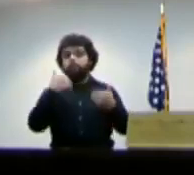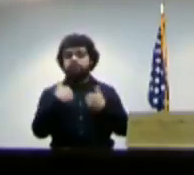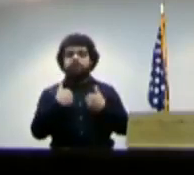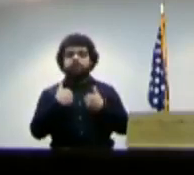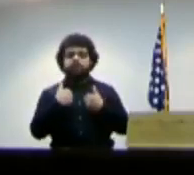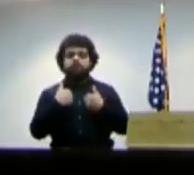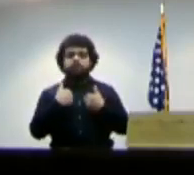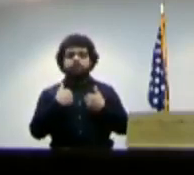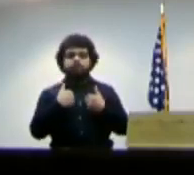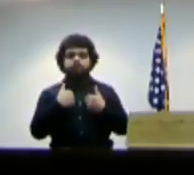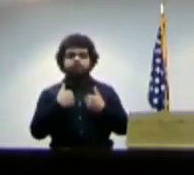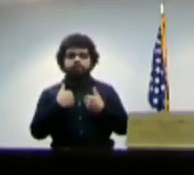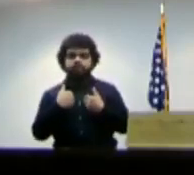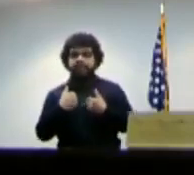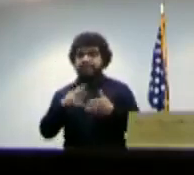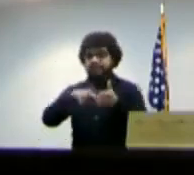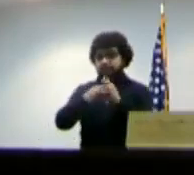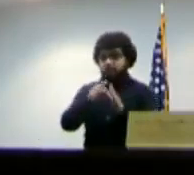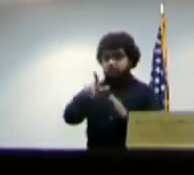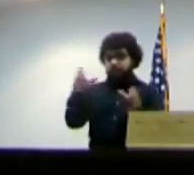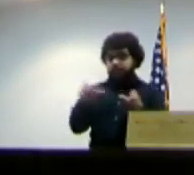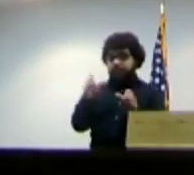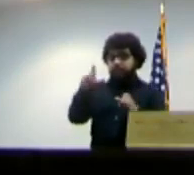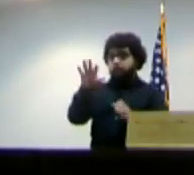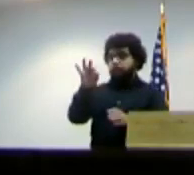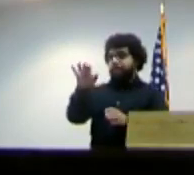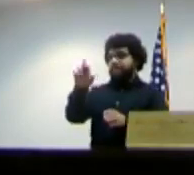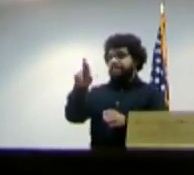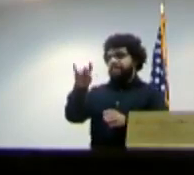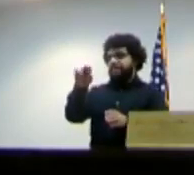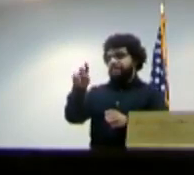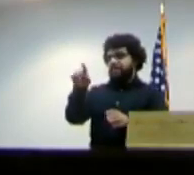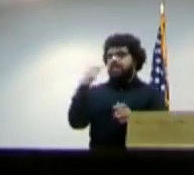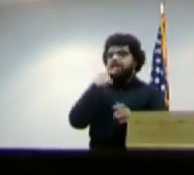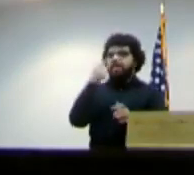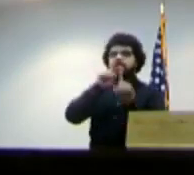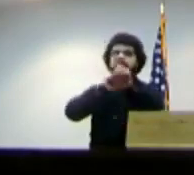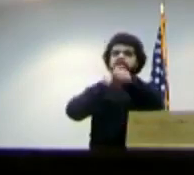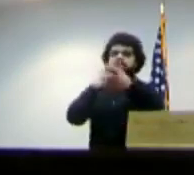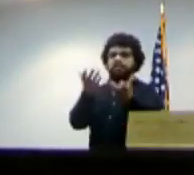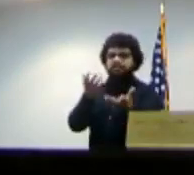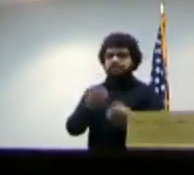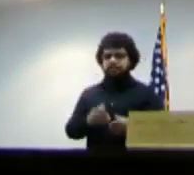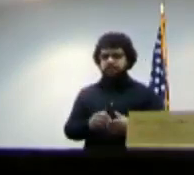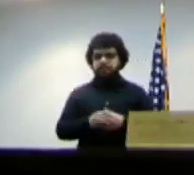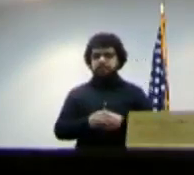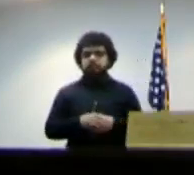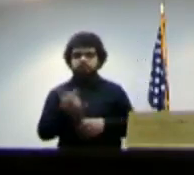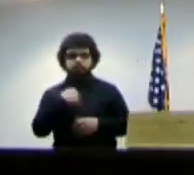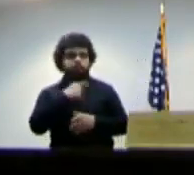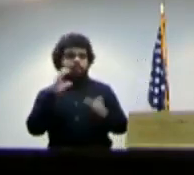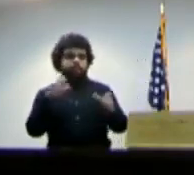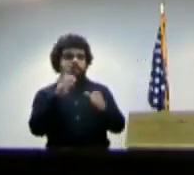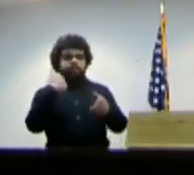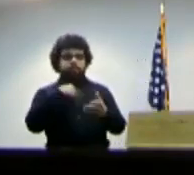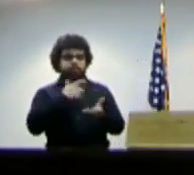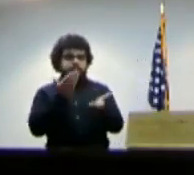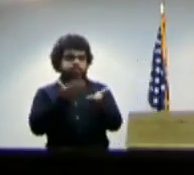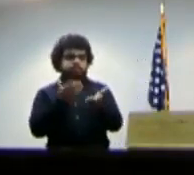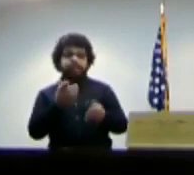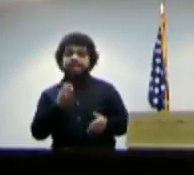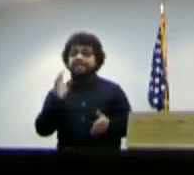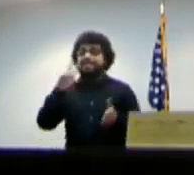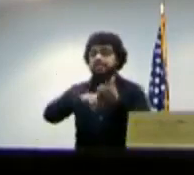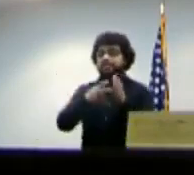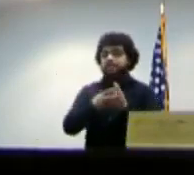sea, usted hace lo que Fermín Fontanes le diga. Fidedigna. Estoy hablando de lo que estamos entregando a usted hoy y todo lo que usted puede decir. Usted hace lo que Fermín Fontanes, las